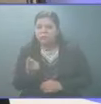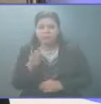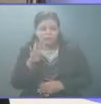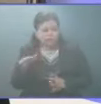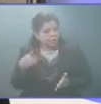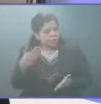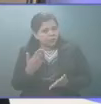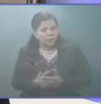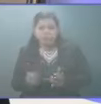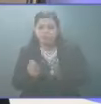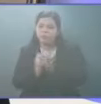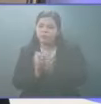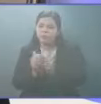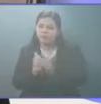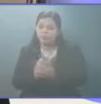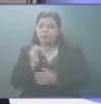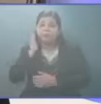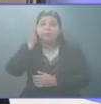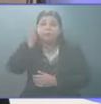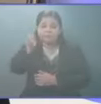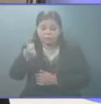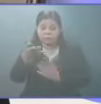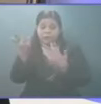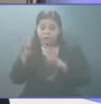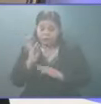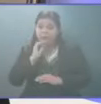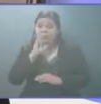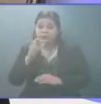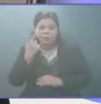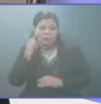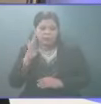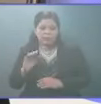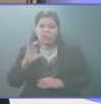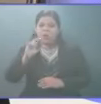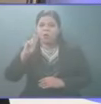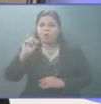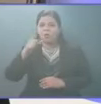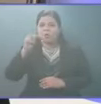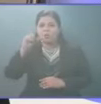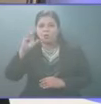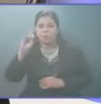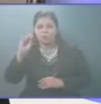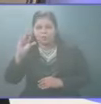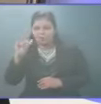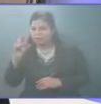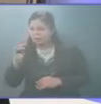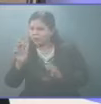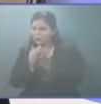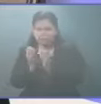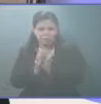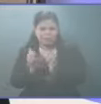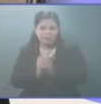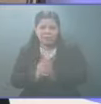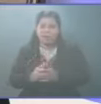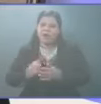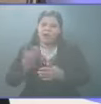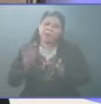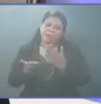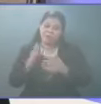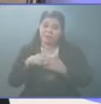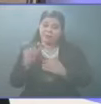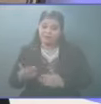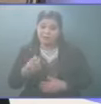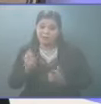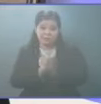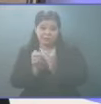ese acúmulo de problemas que se menciona con la coagulación y que por eso se utilizan los anticoagulantes. Probablemente se van a ir al alza los